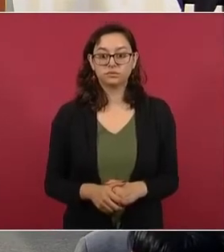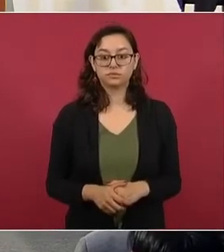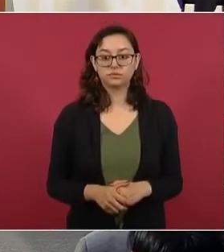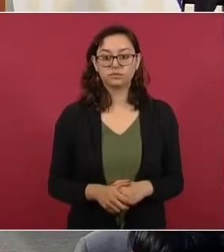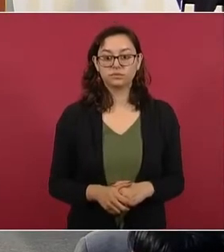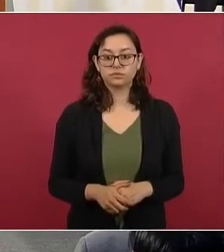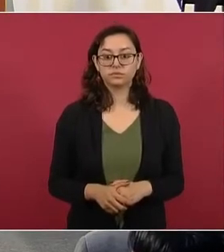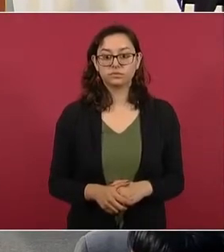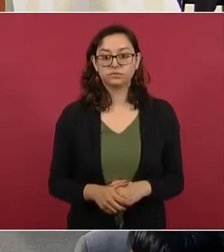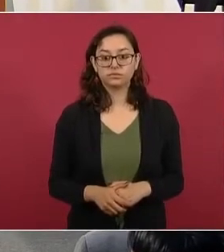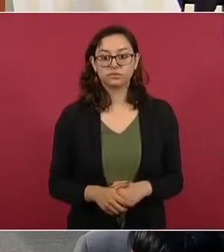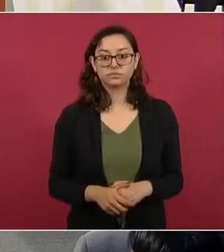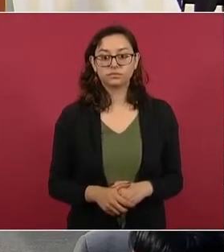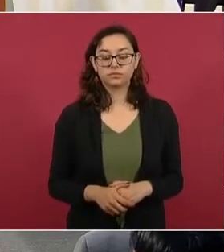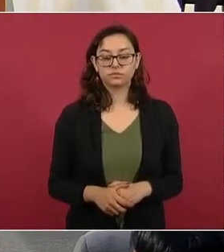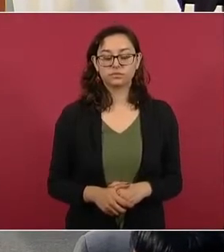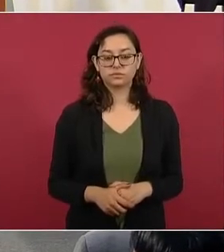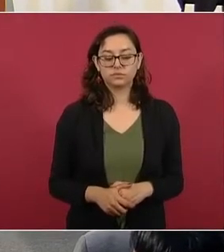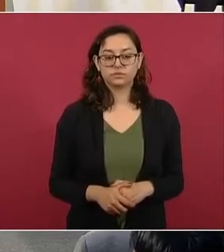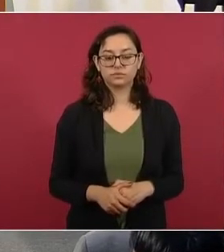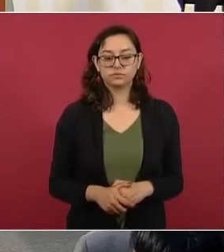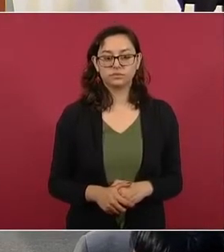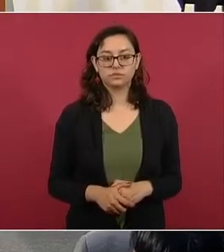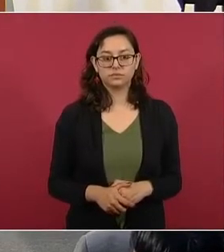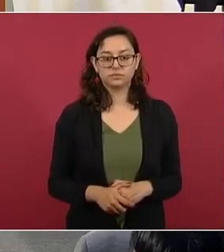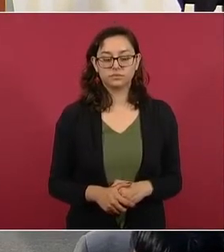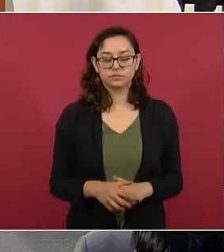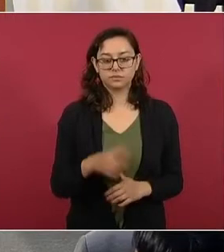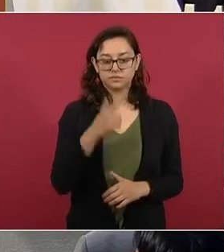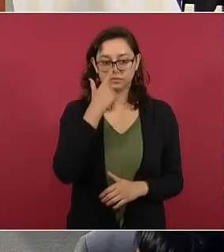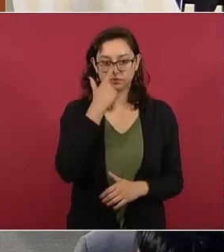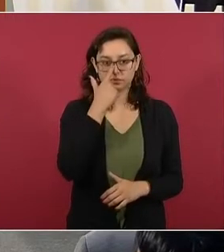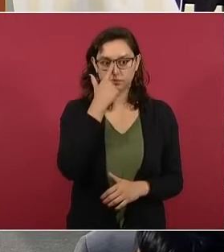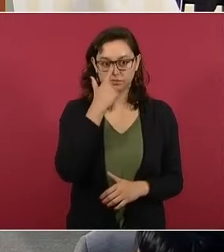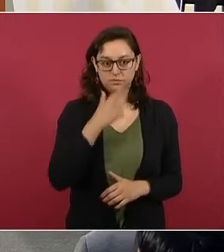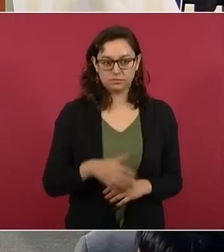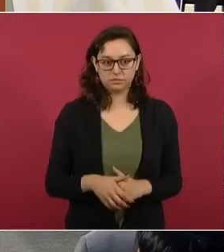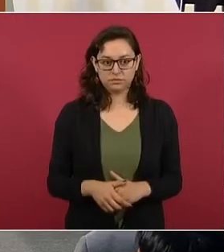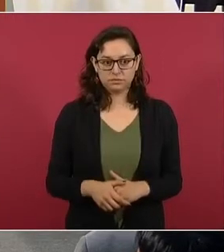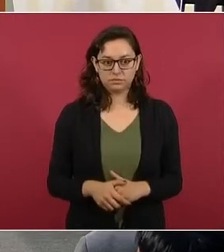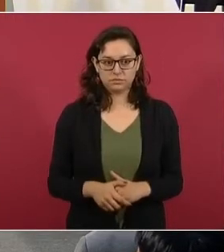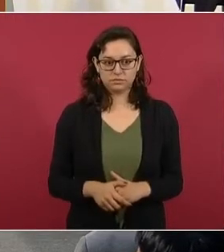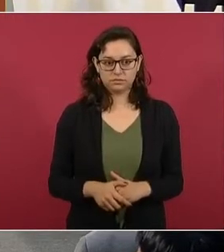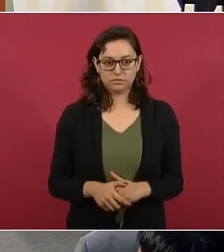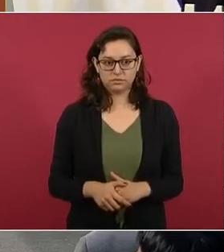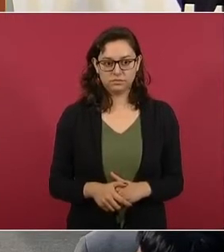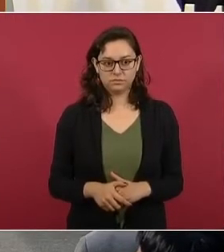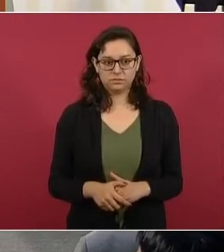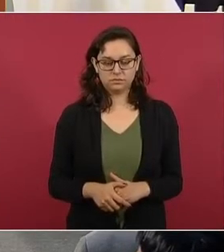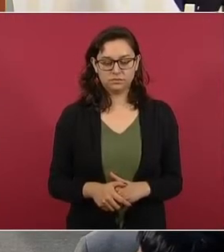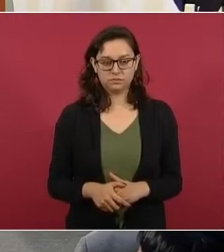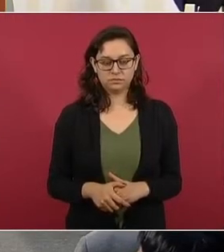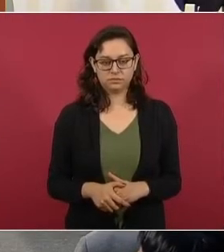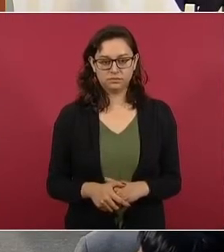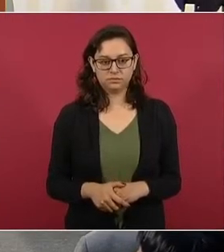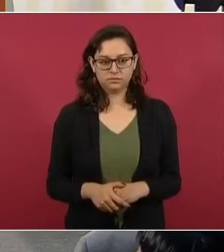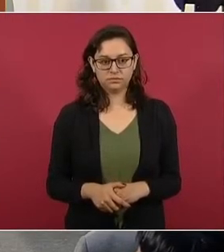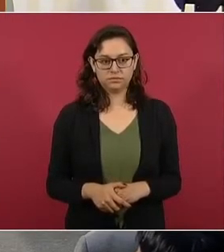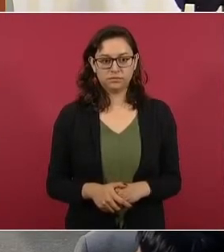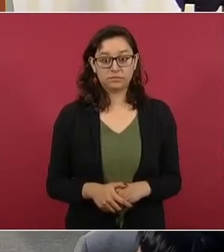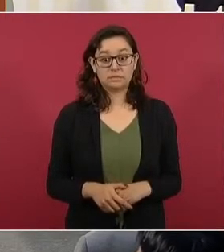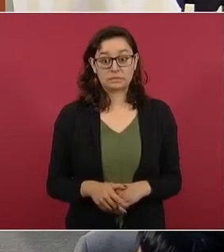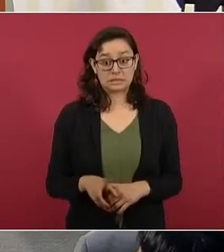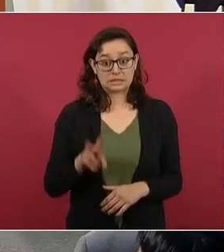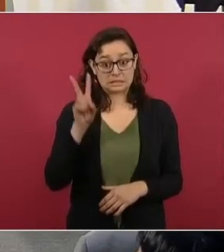Acabamos de estar, les voy a poner a ver si nos los manda, está